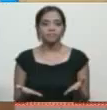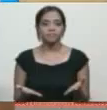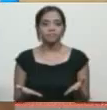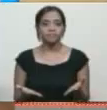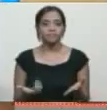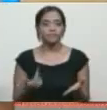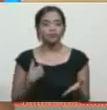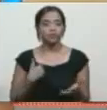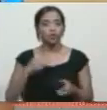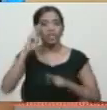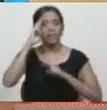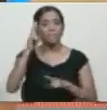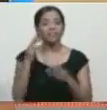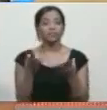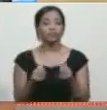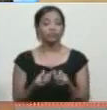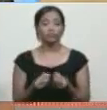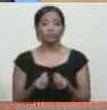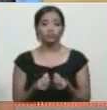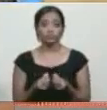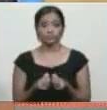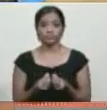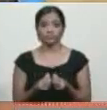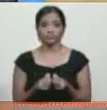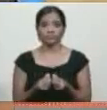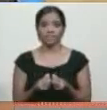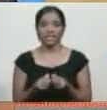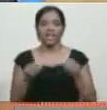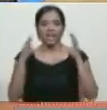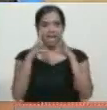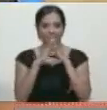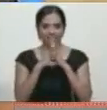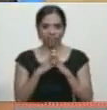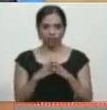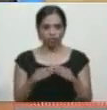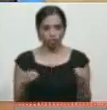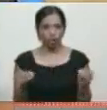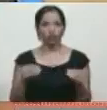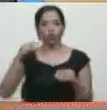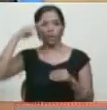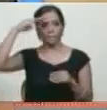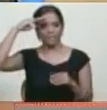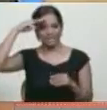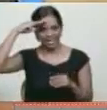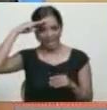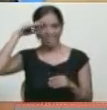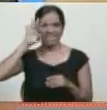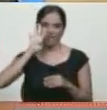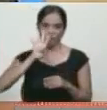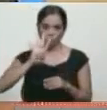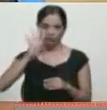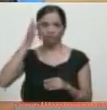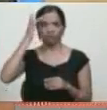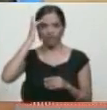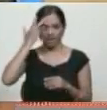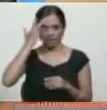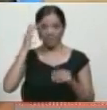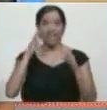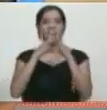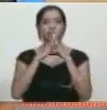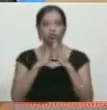yo respeto mucho a todos los militares del 4 de febrero, a todos.